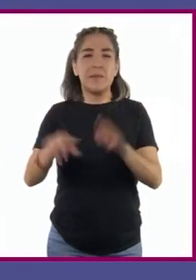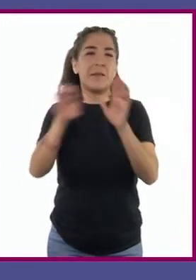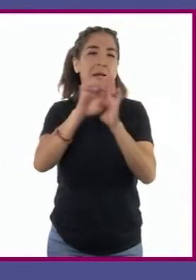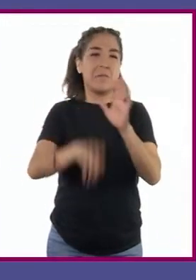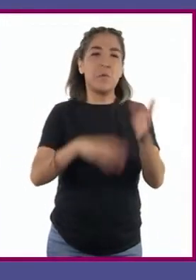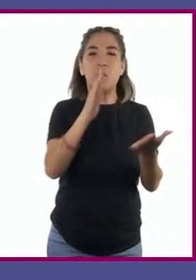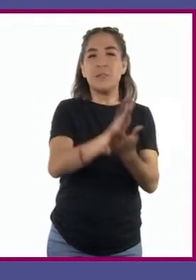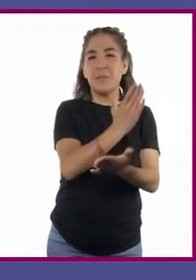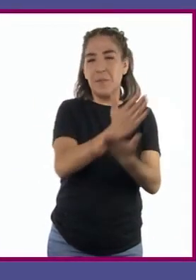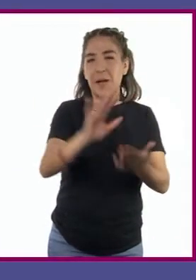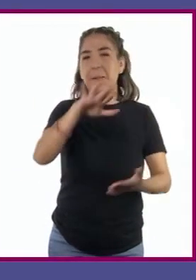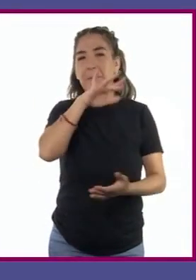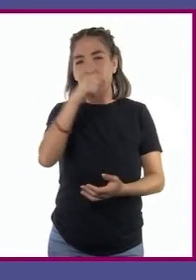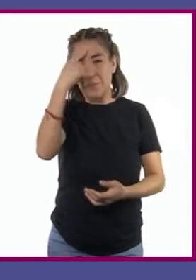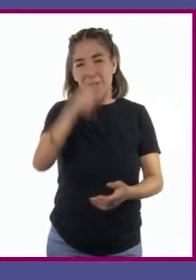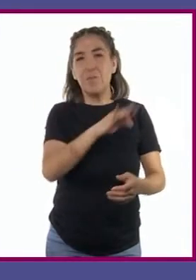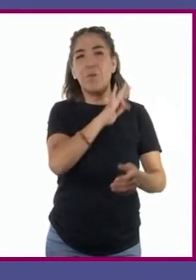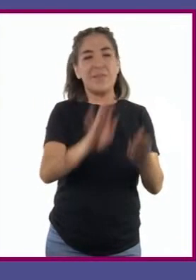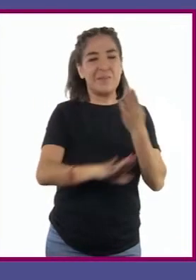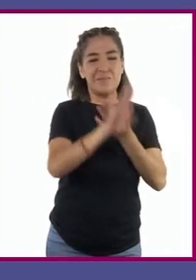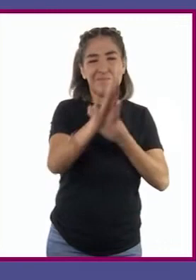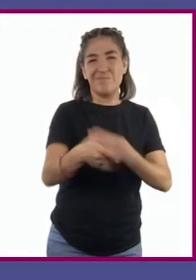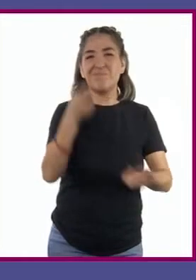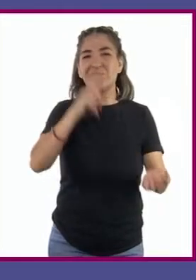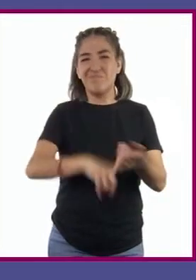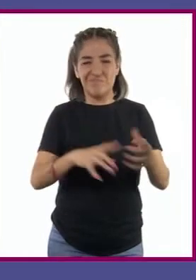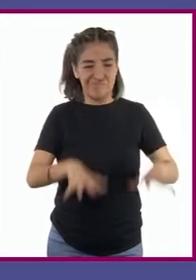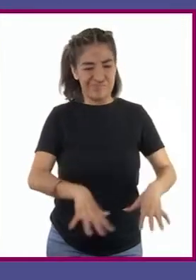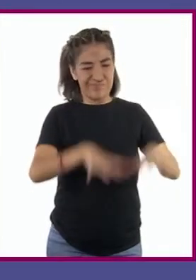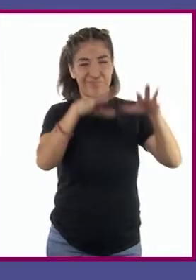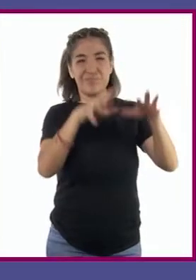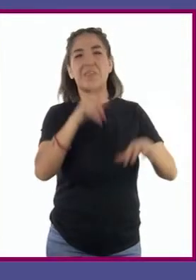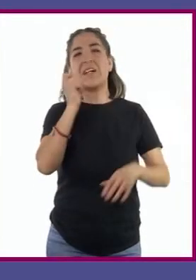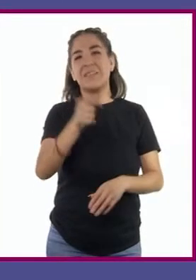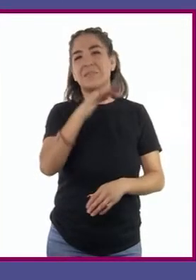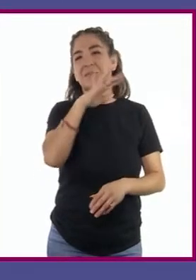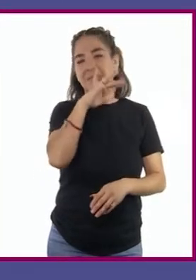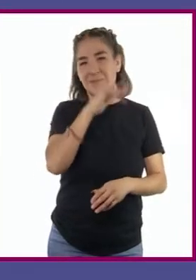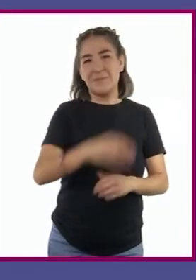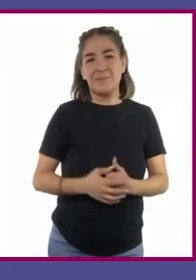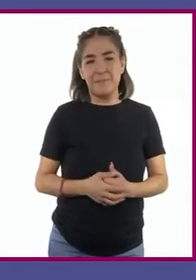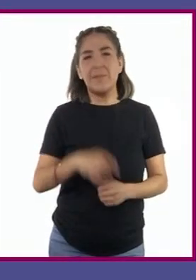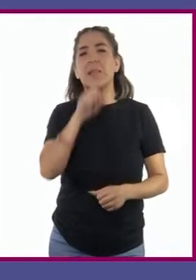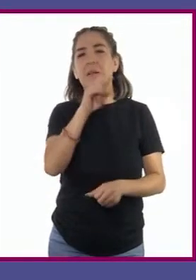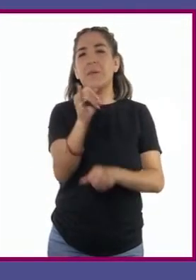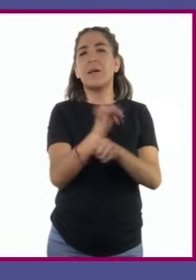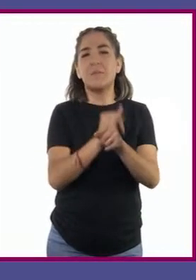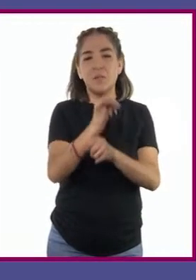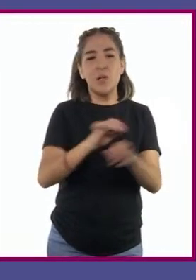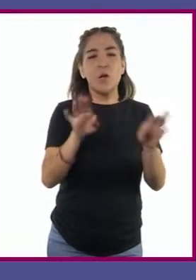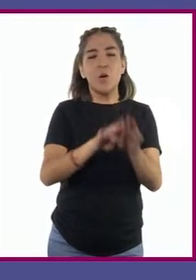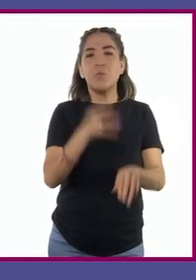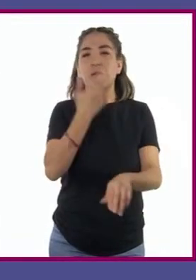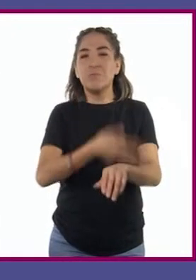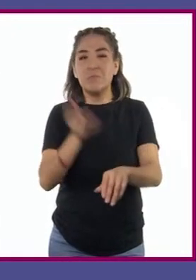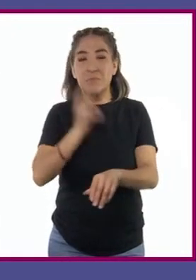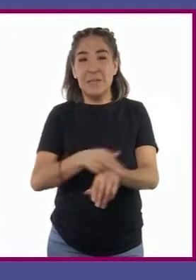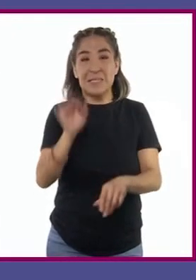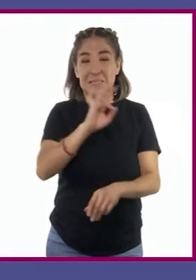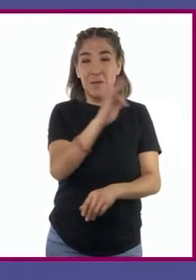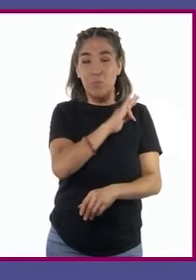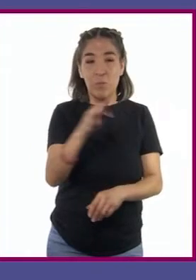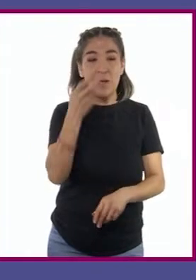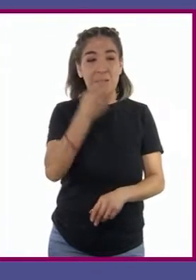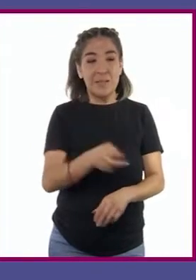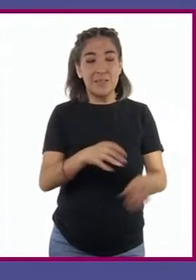para facilitar su reciclado y ayudar a reducir la cantidad de residuos contaminantes. Investigar y gestionar si es viable el